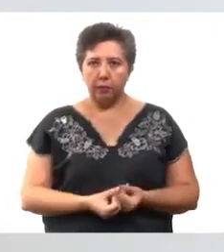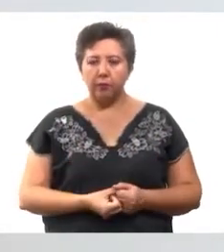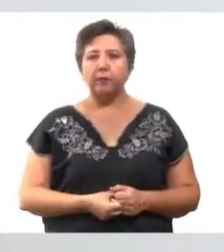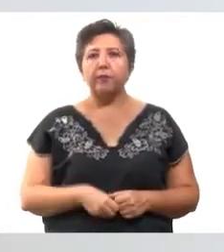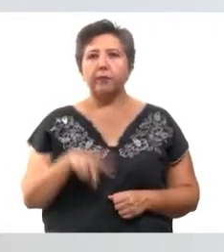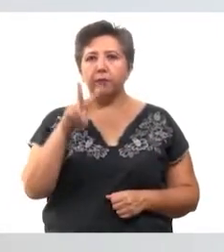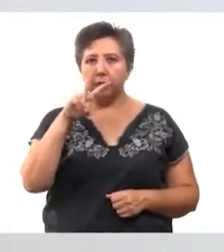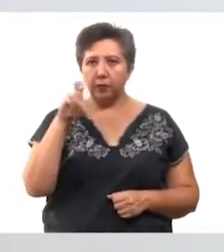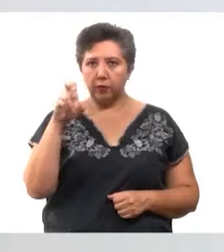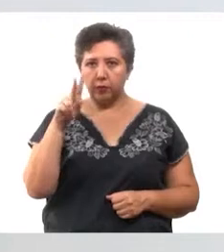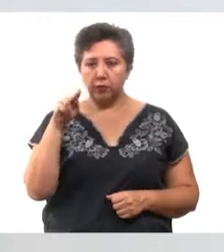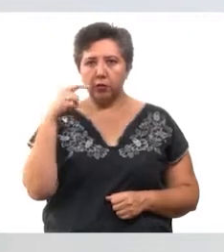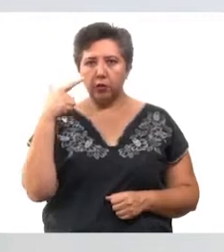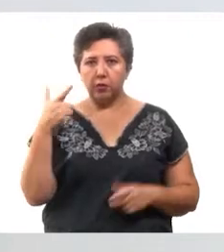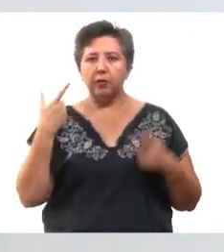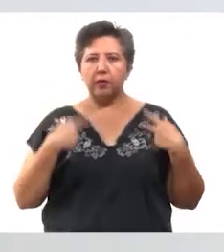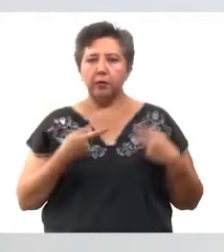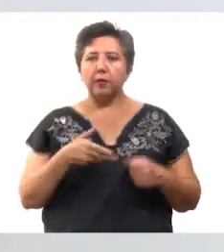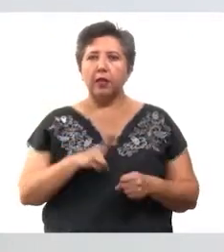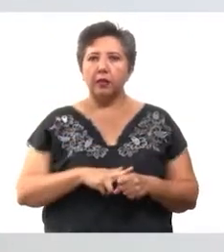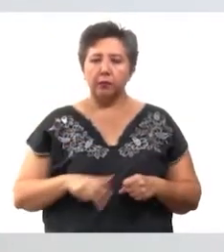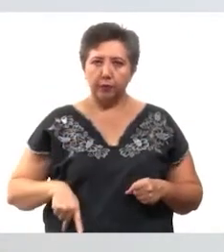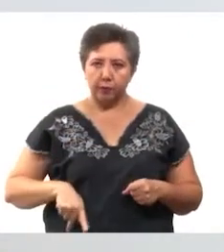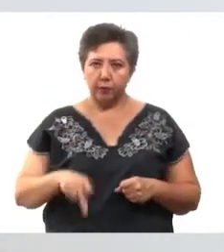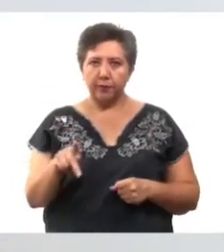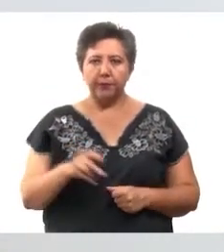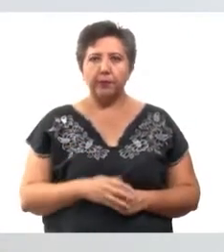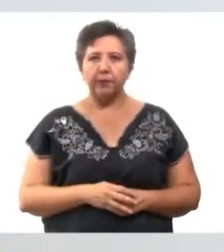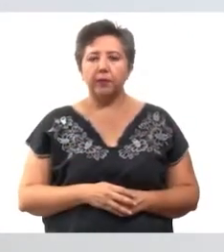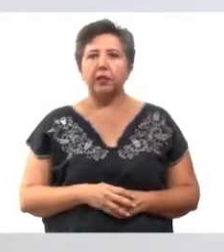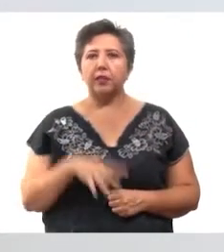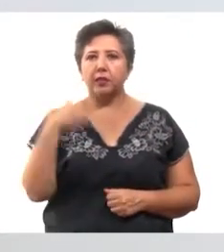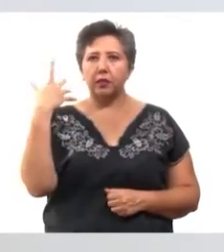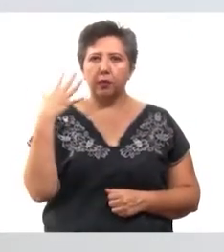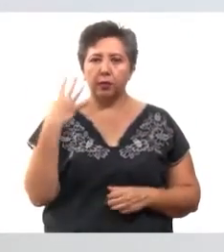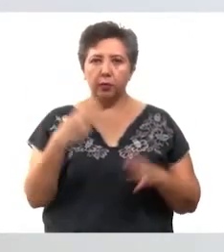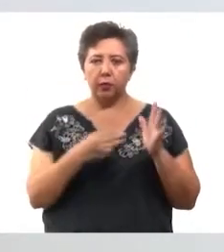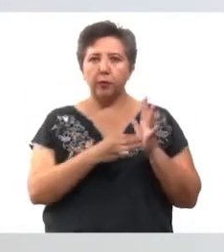hoy tenemos 287 pacientes en hospitales públicos.